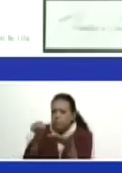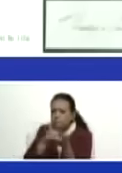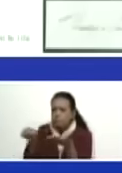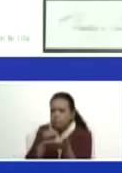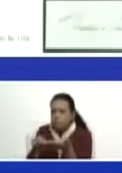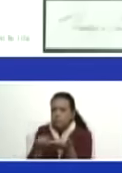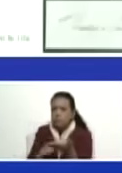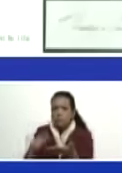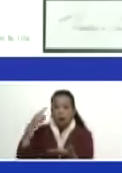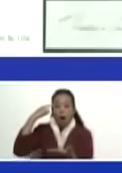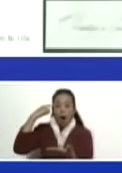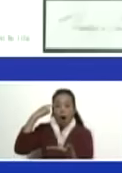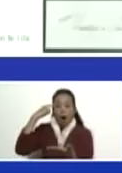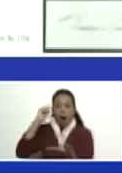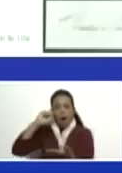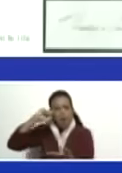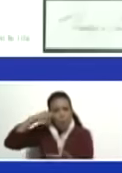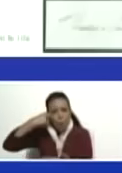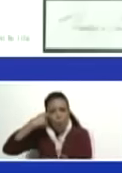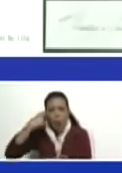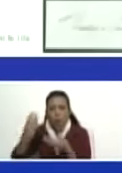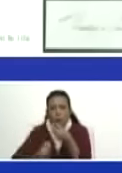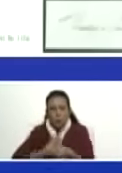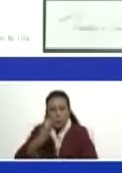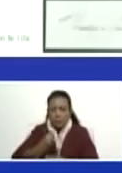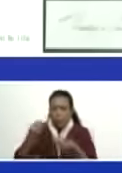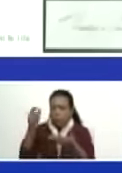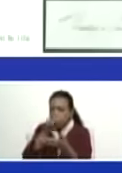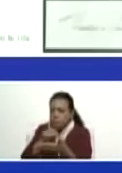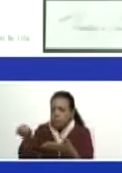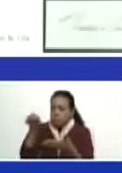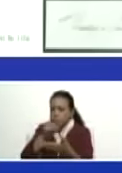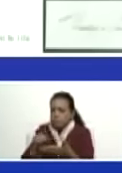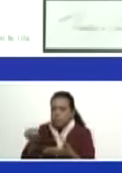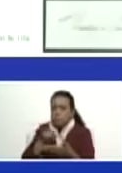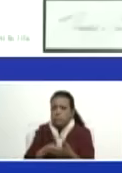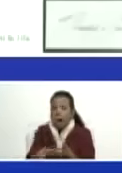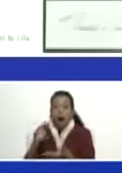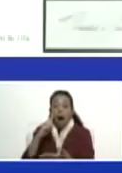como su memoria, una vez que muriera,